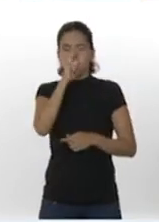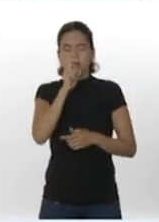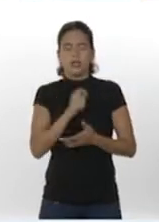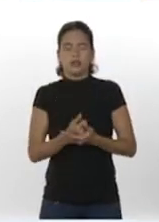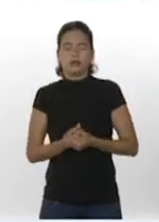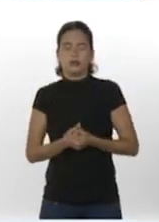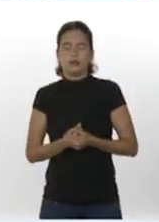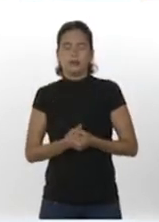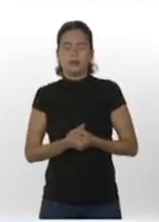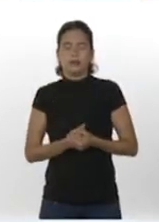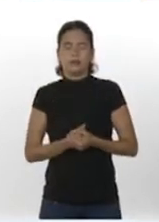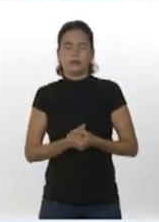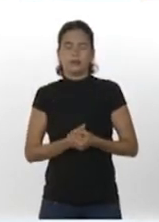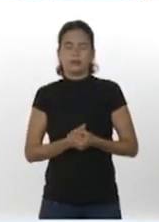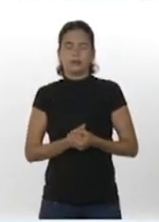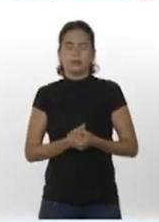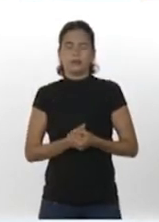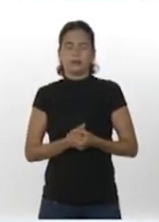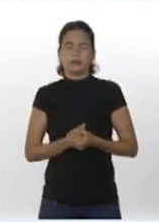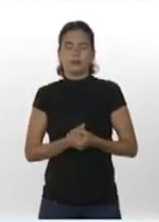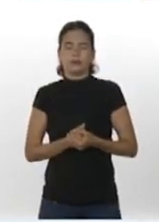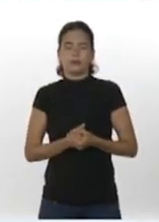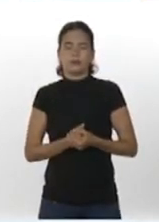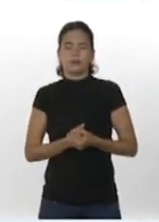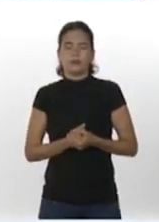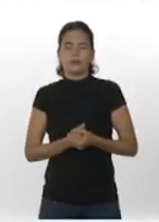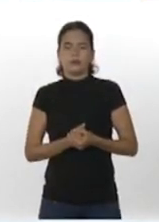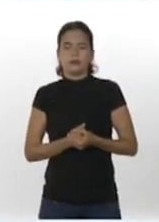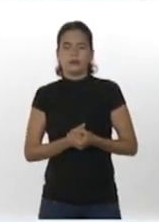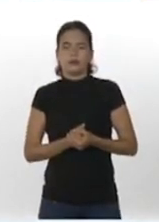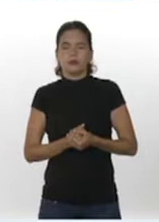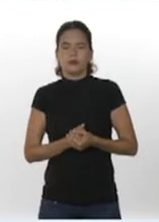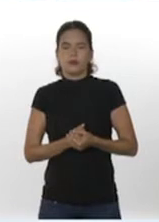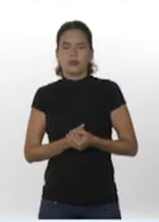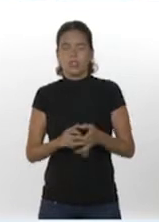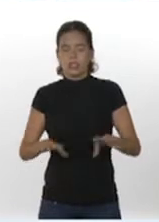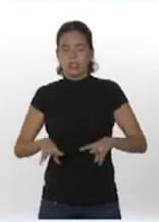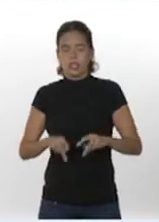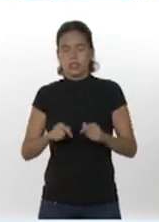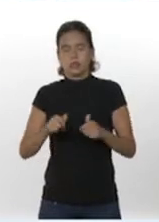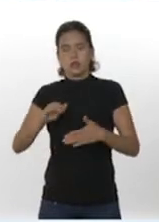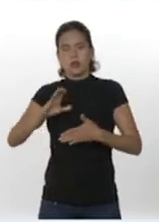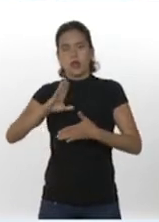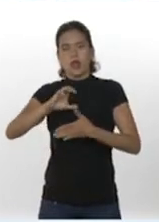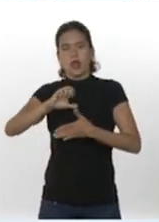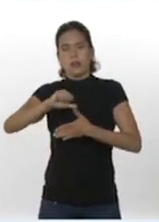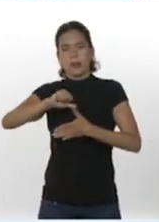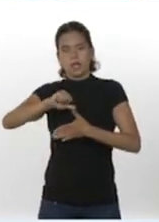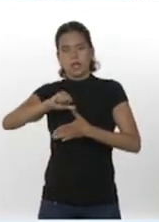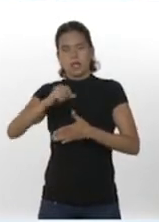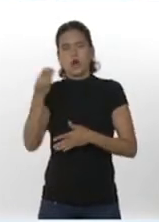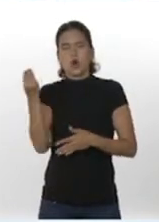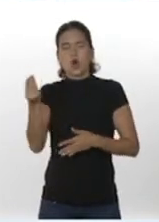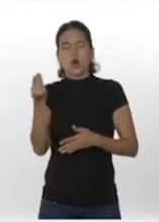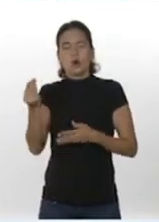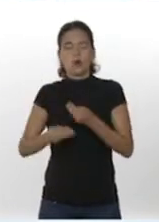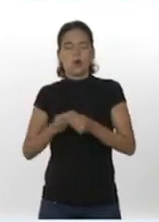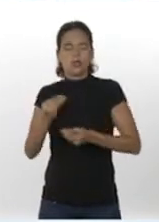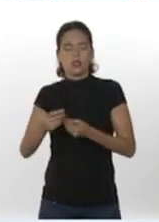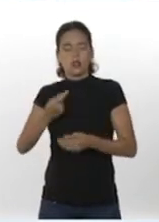Sobre el territorio americano, ¿Cómo lo hizo los españoles para